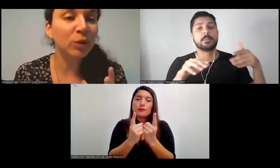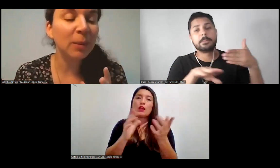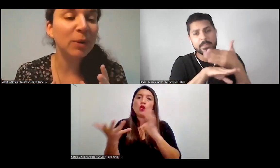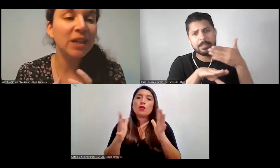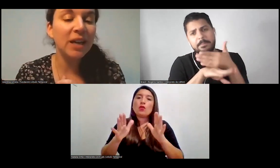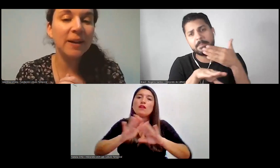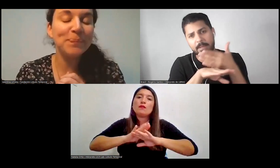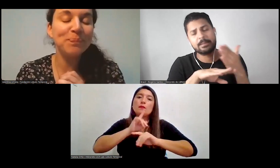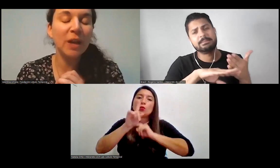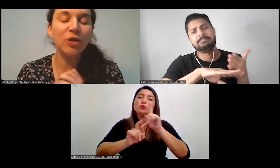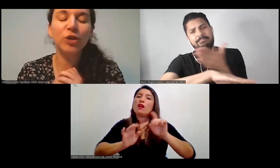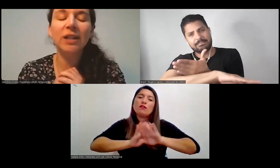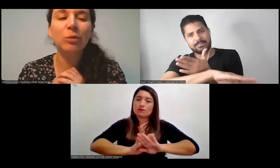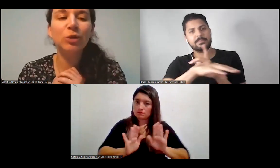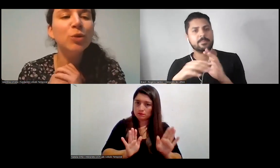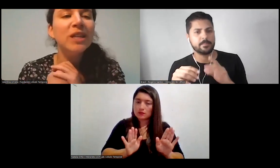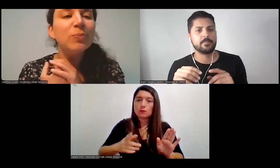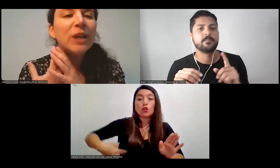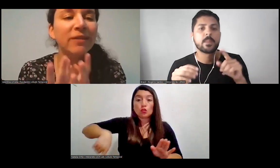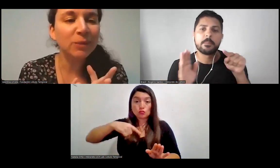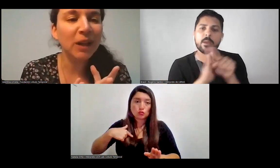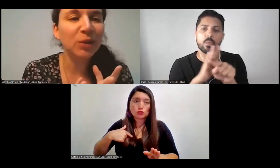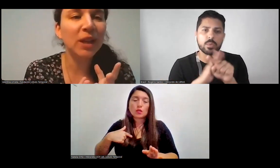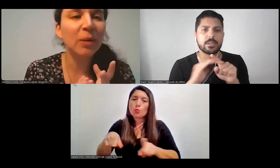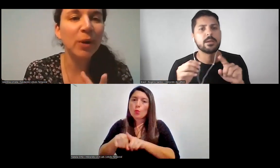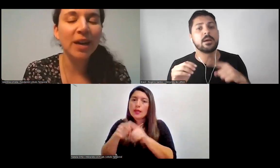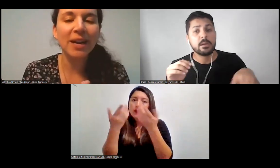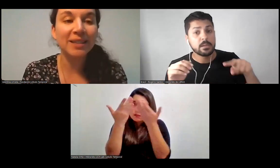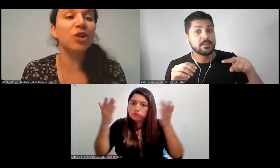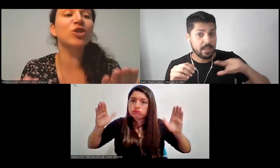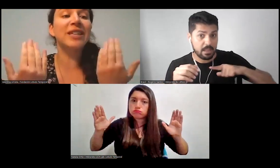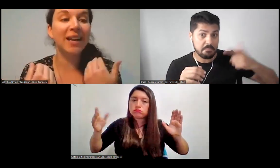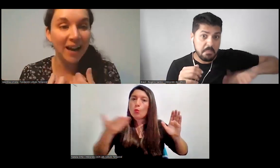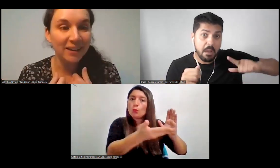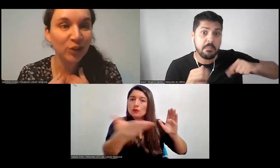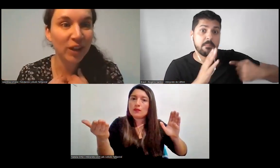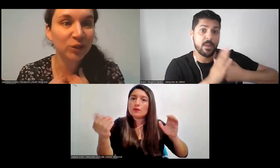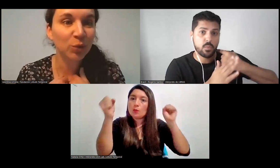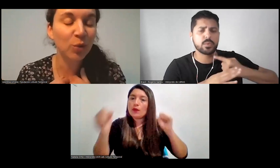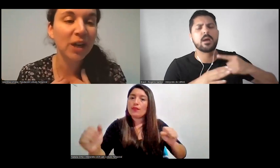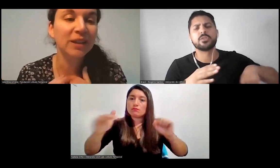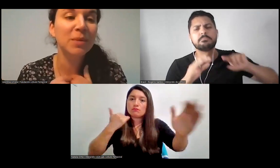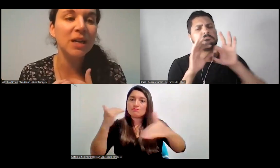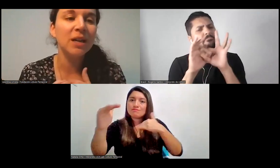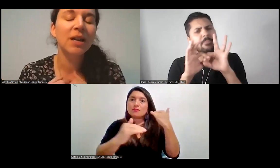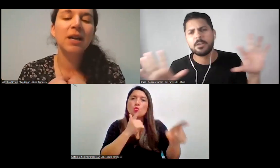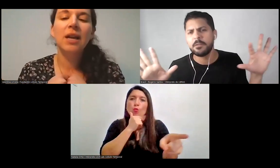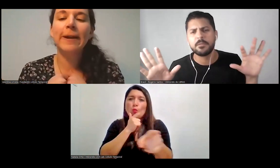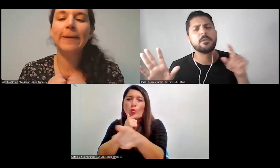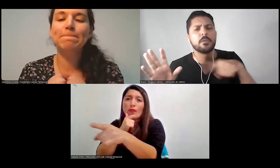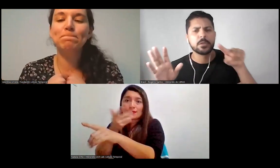con las preguntas, pero nosotras estamos muy disponibles para que ustedes puedan hacernos llegar todas sus dudas